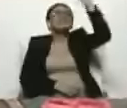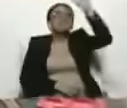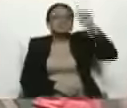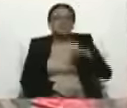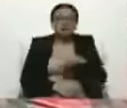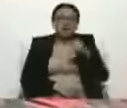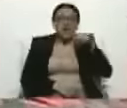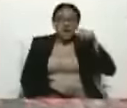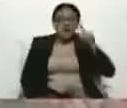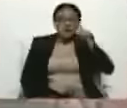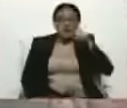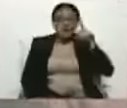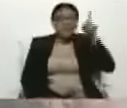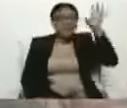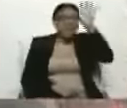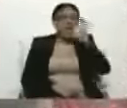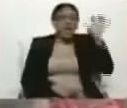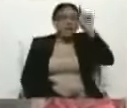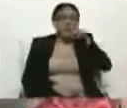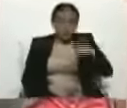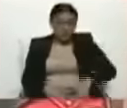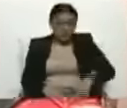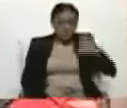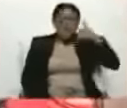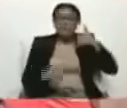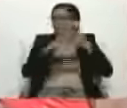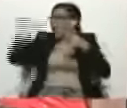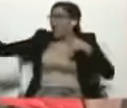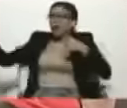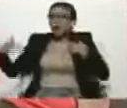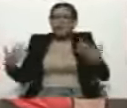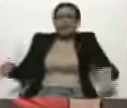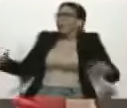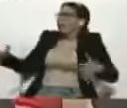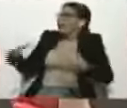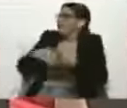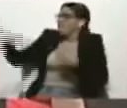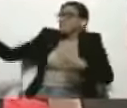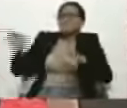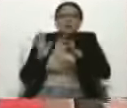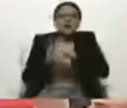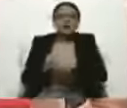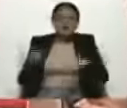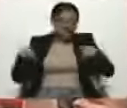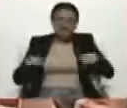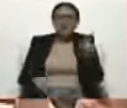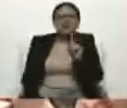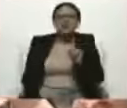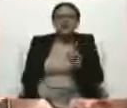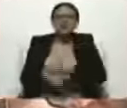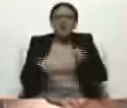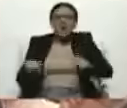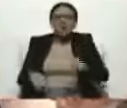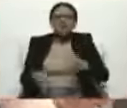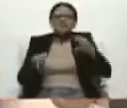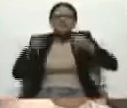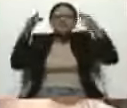arrebatan. Claro, eso es así. En Europa usted saca el teléfono a la calle y se lo roban.